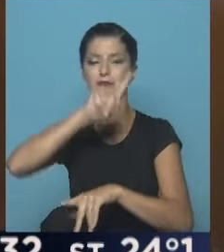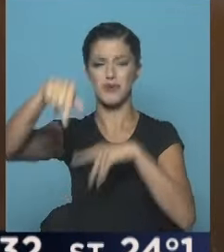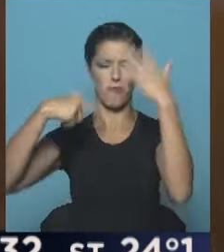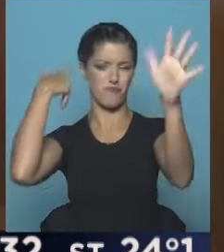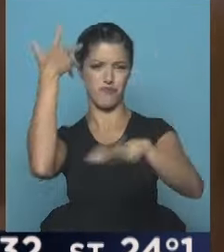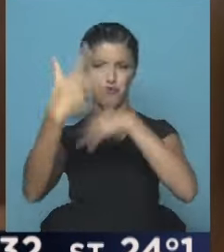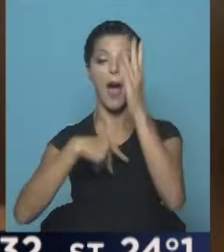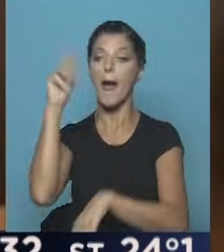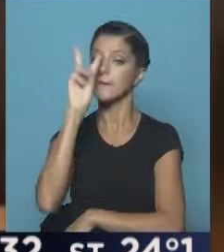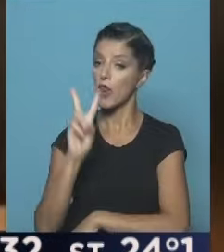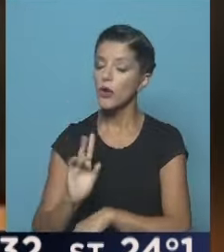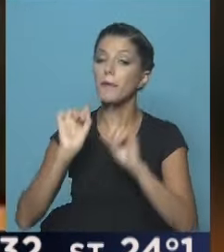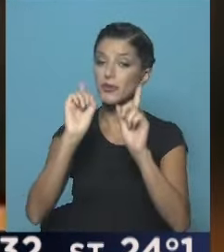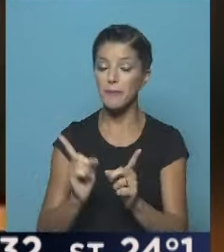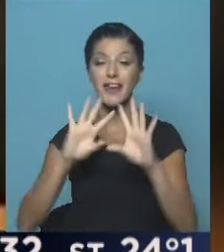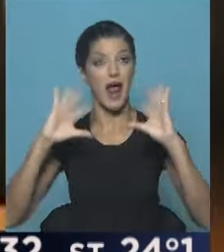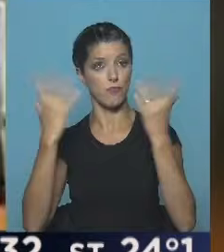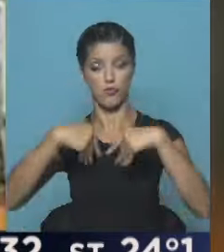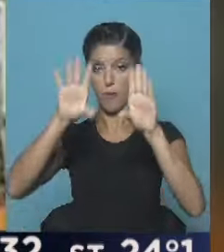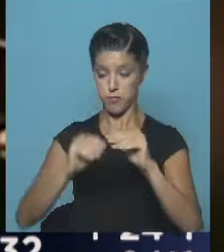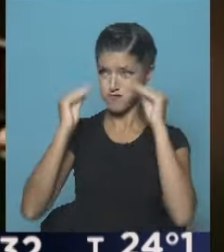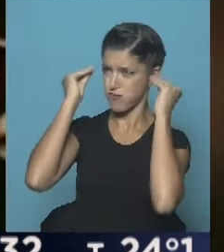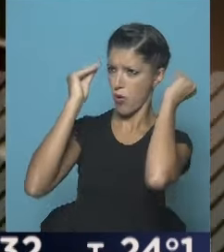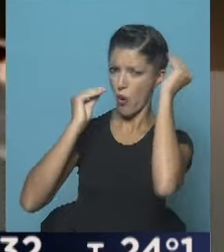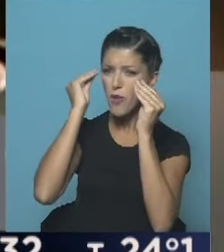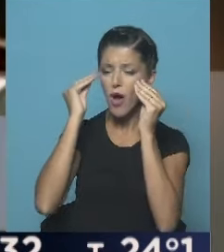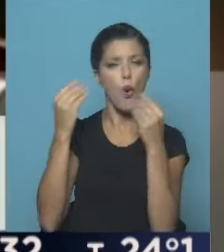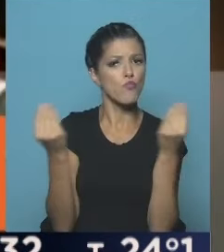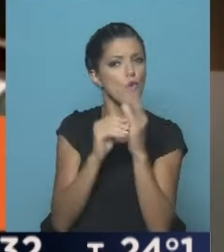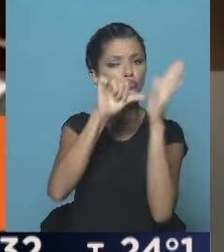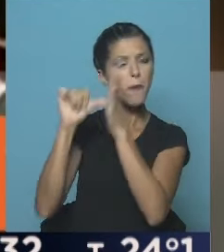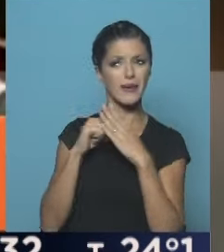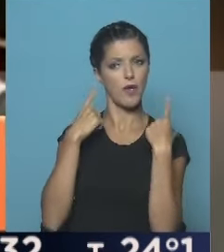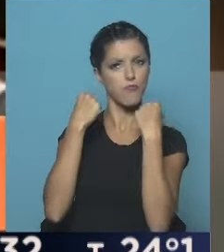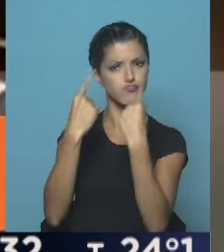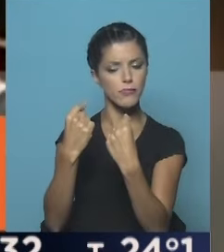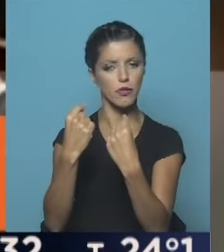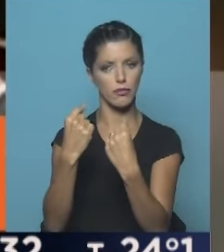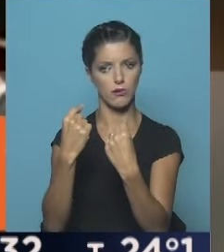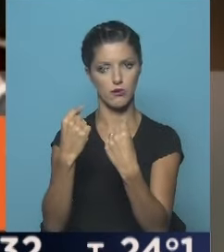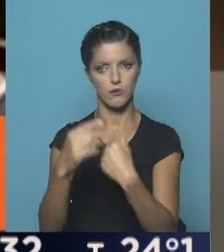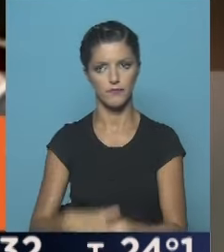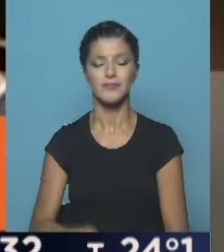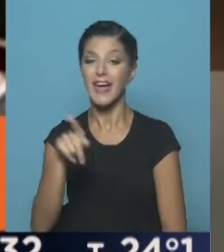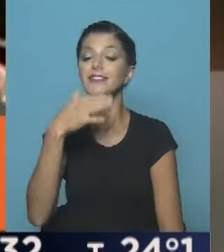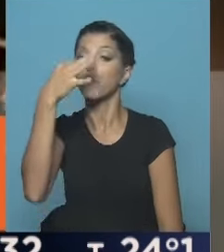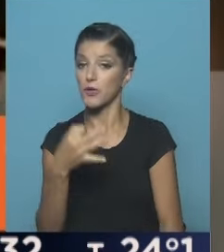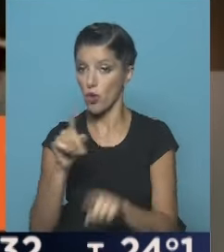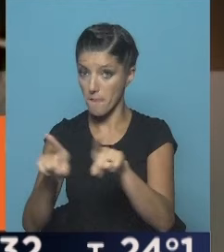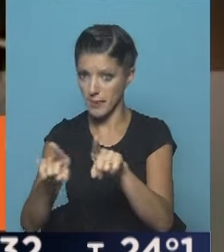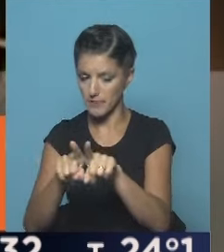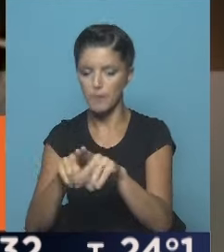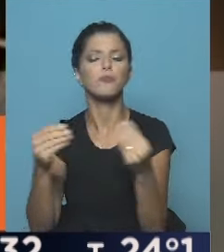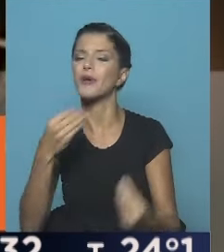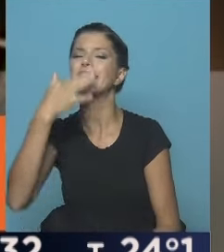llevaron conmoción también al mundo, que condenó, muchos de los países del mundo condenaron precisamente esas sentencias, que lo que